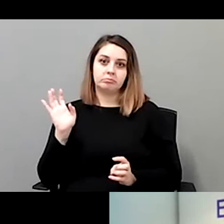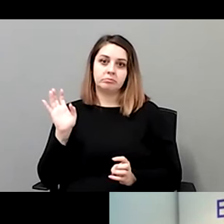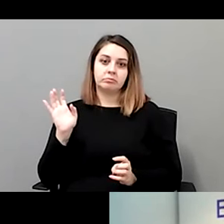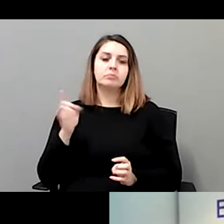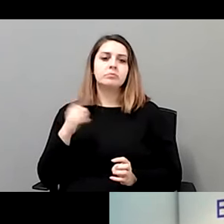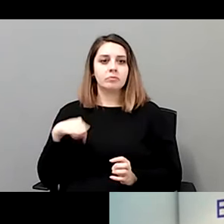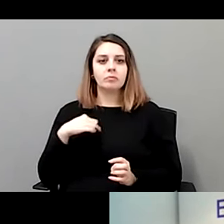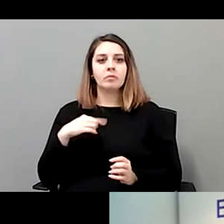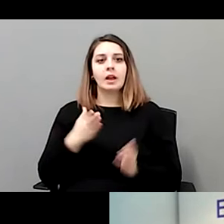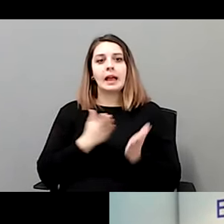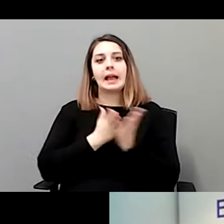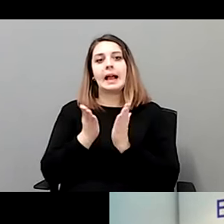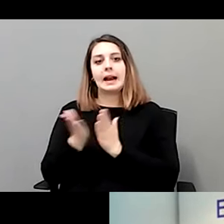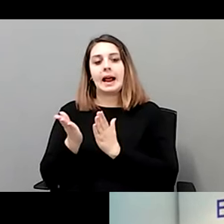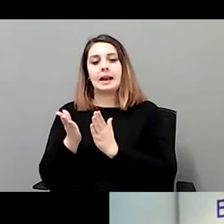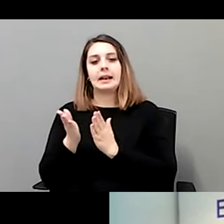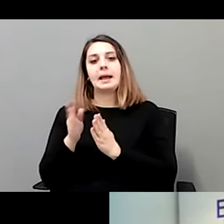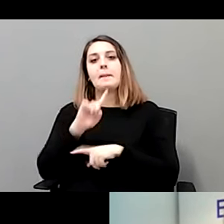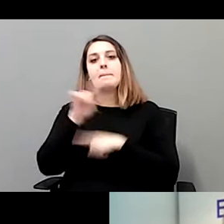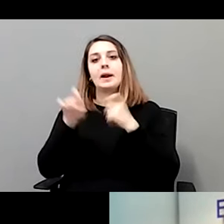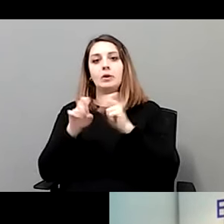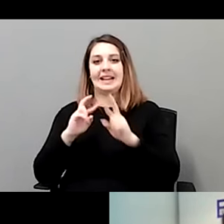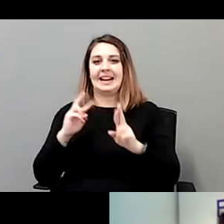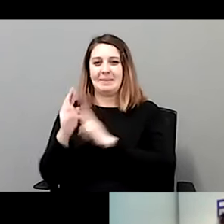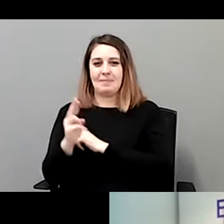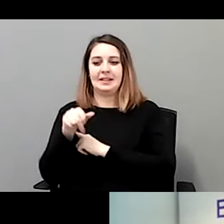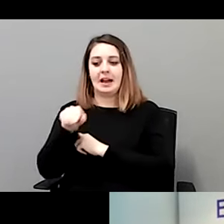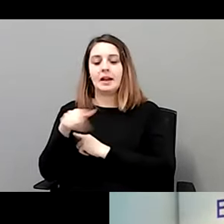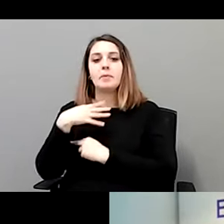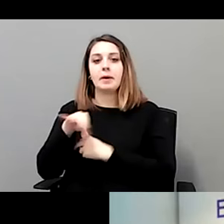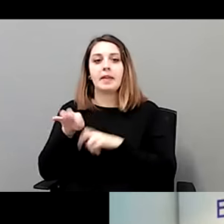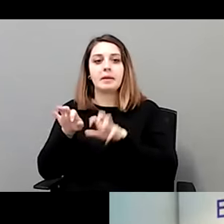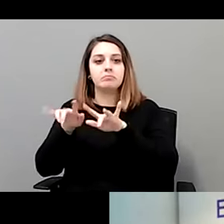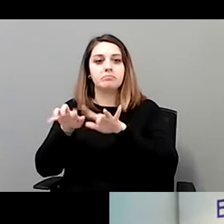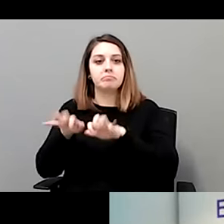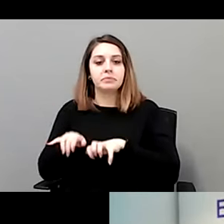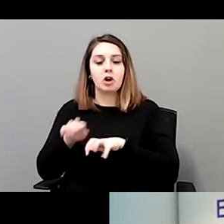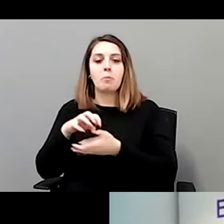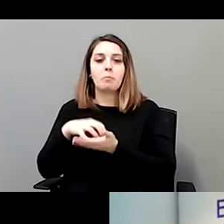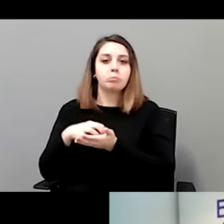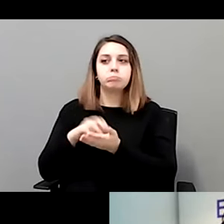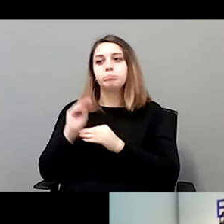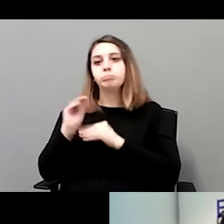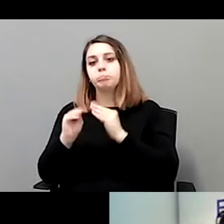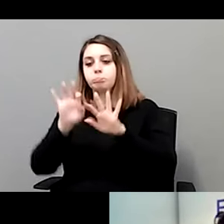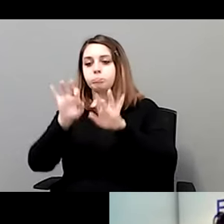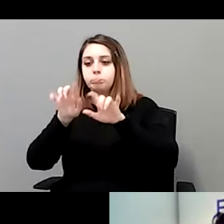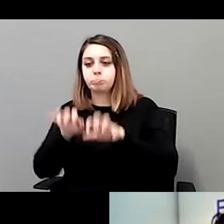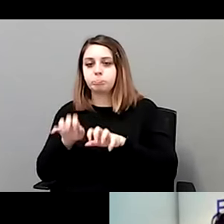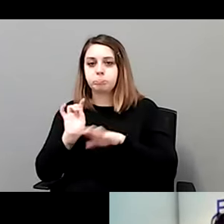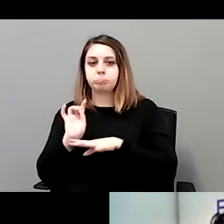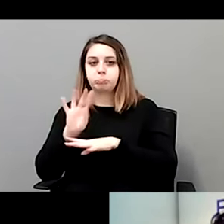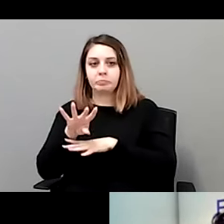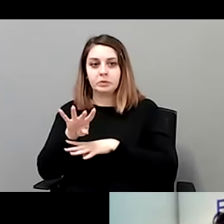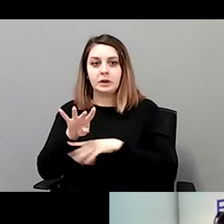tenemos el canal de preguntas y respuestas, donde podéis poner por escrito vuestra pregunta y os